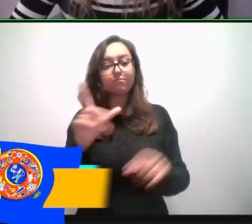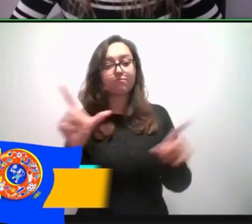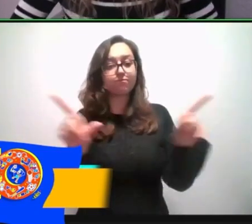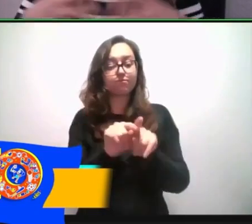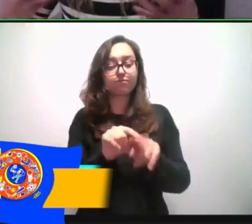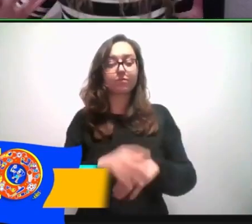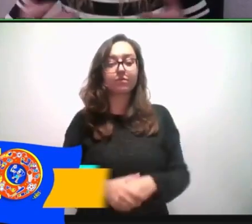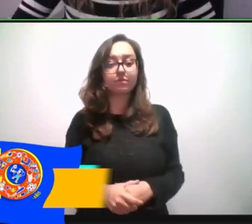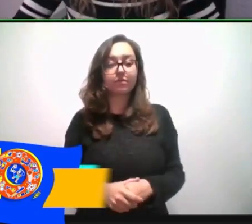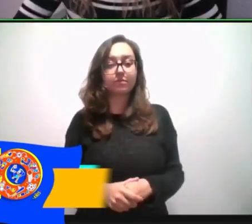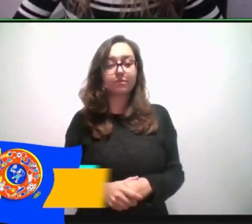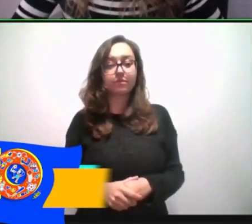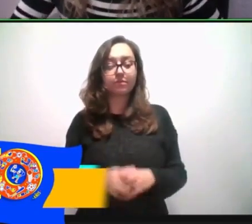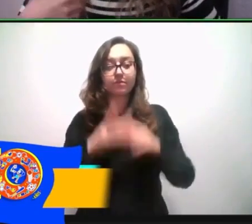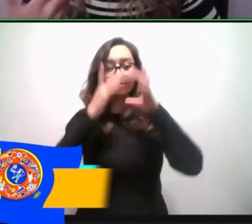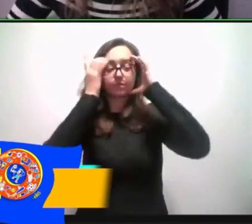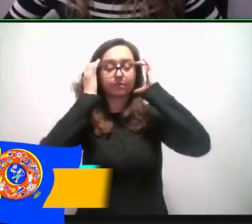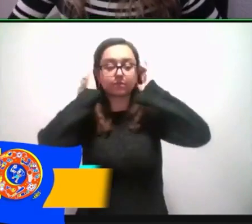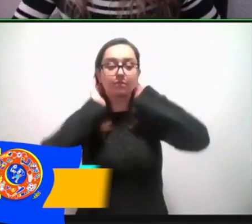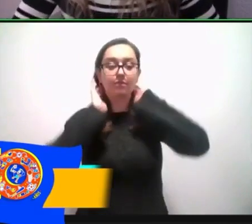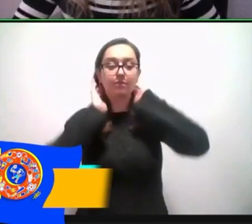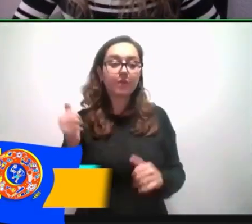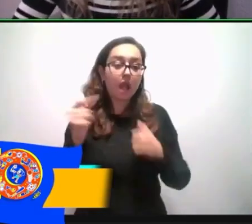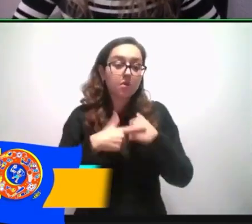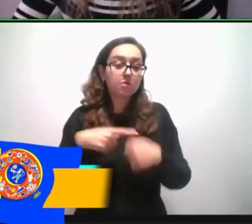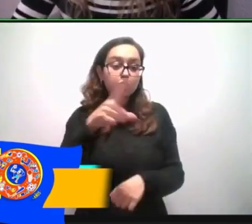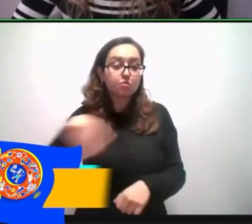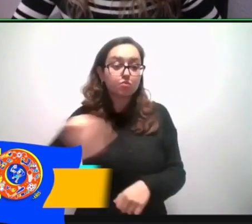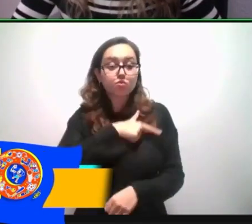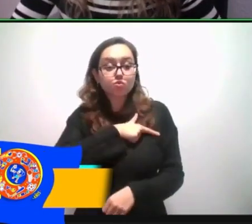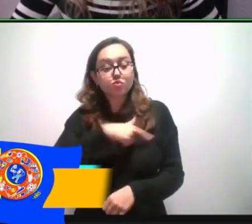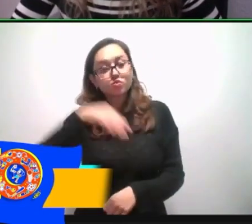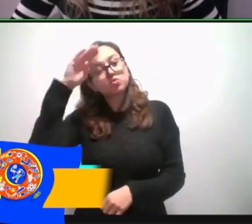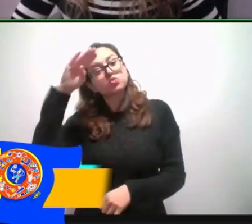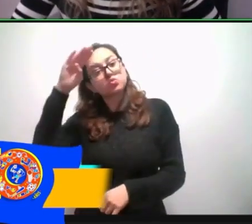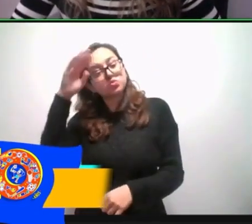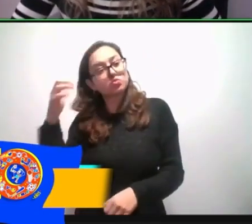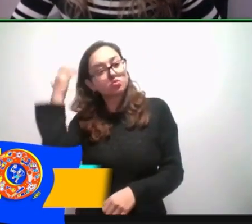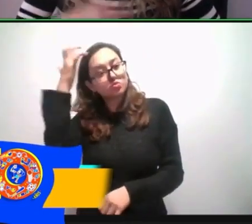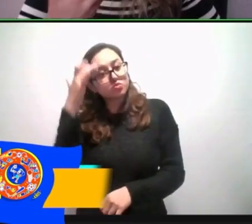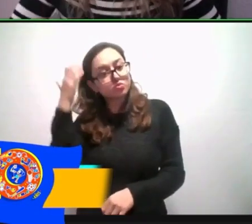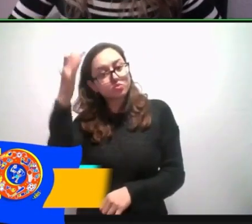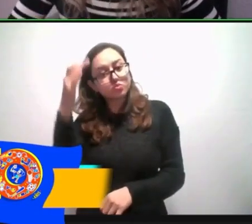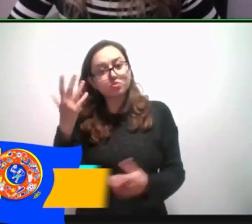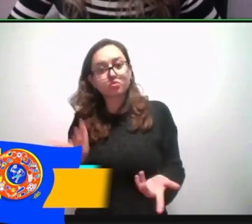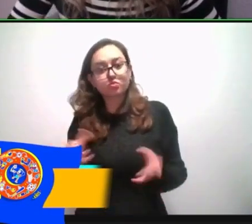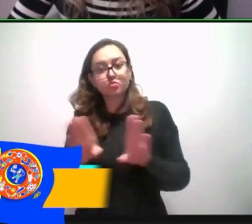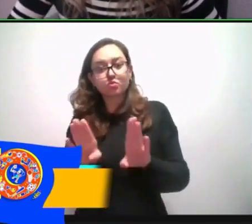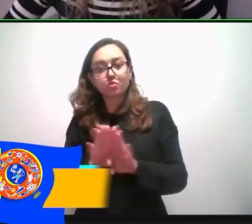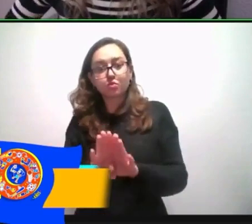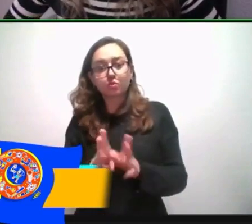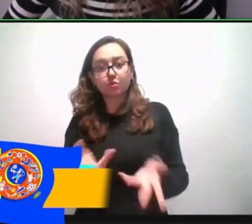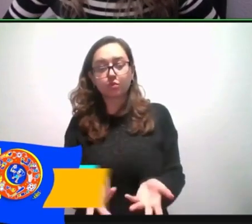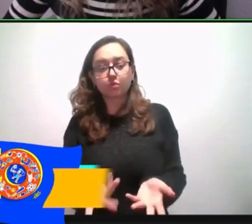sea que algo que les haya hecho reflexionar la exposición del compañero y la